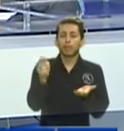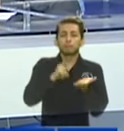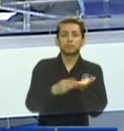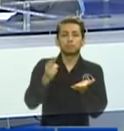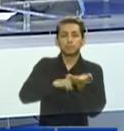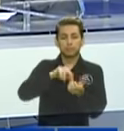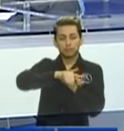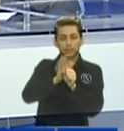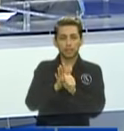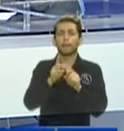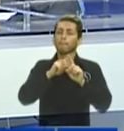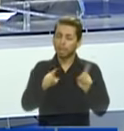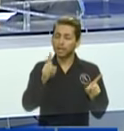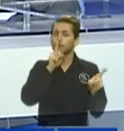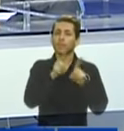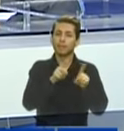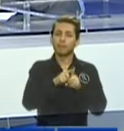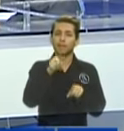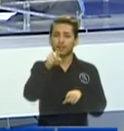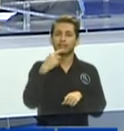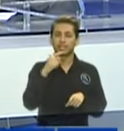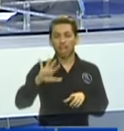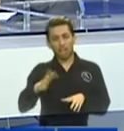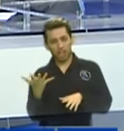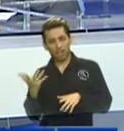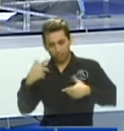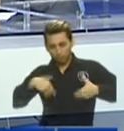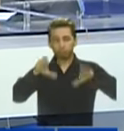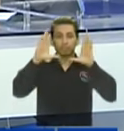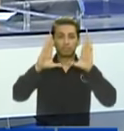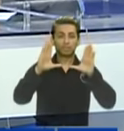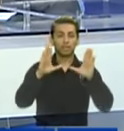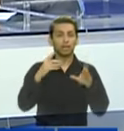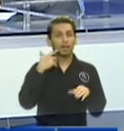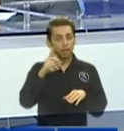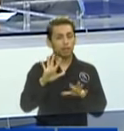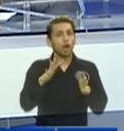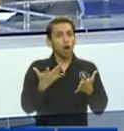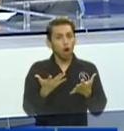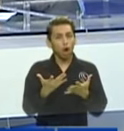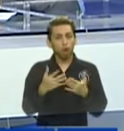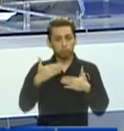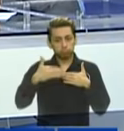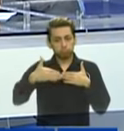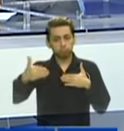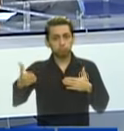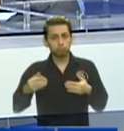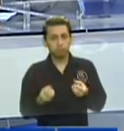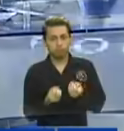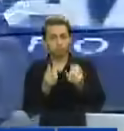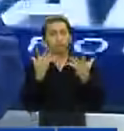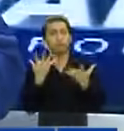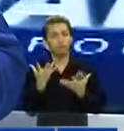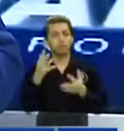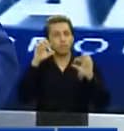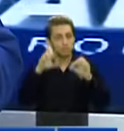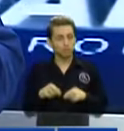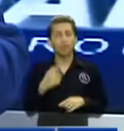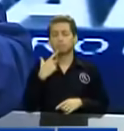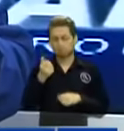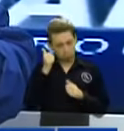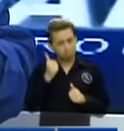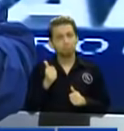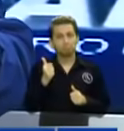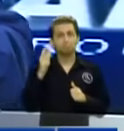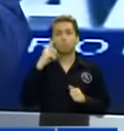decía, me parece que en la cadena de ayer, ha sido errático el comportamiento, ¿verdad? Ha sido totalmente errático y eso es bueno, porque no